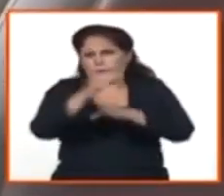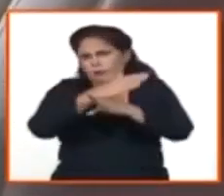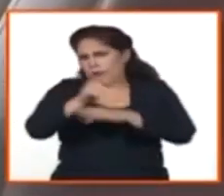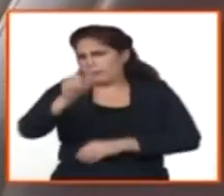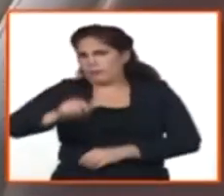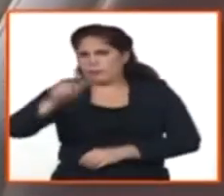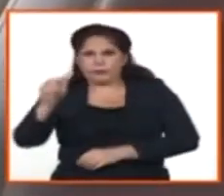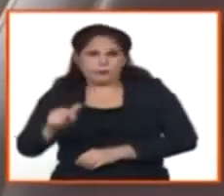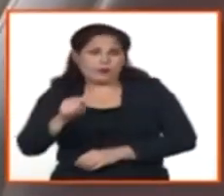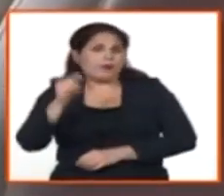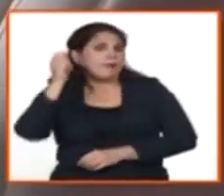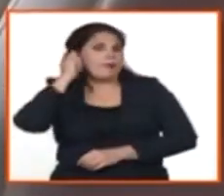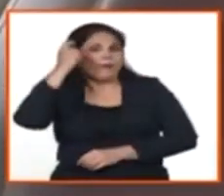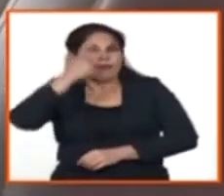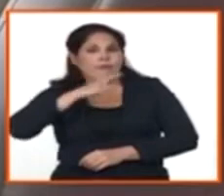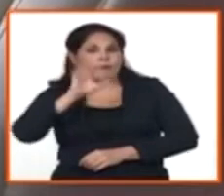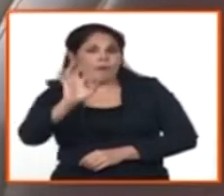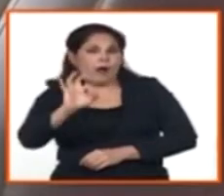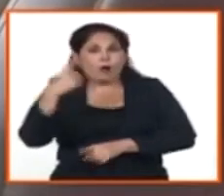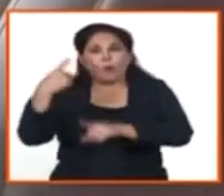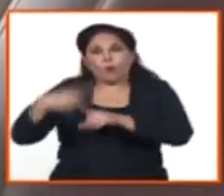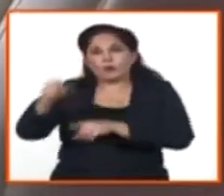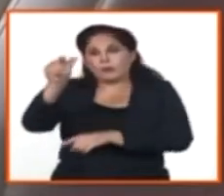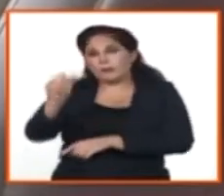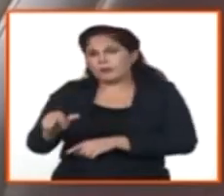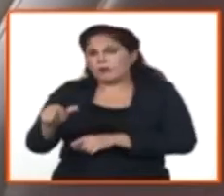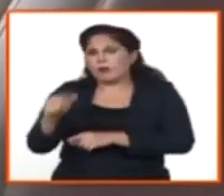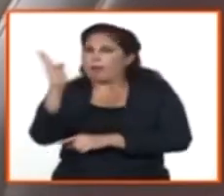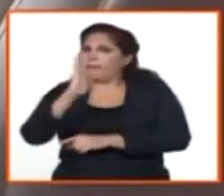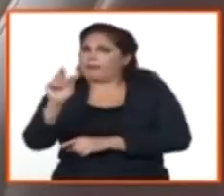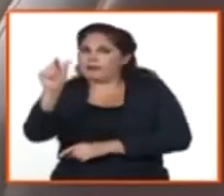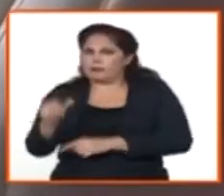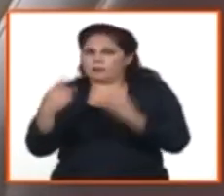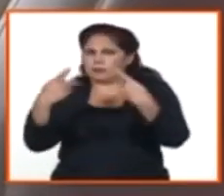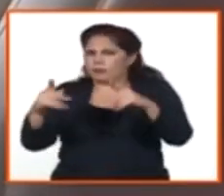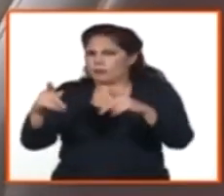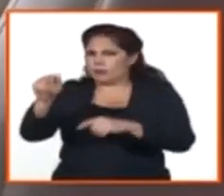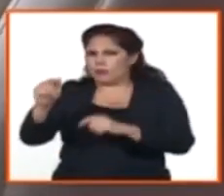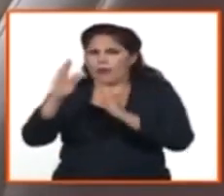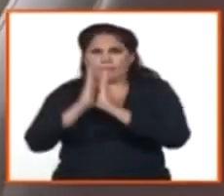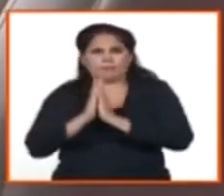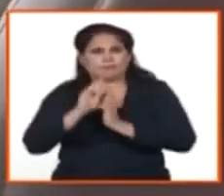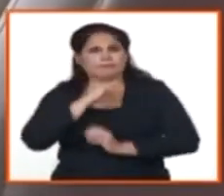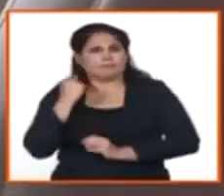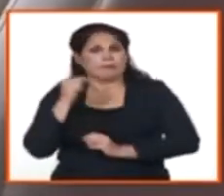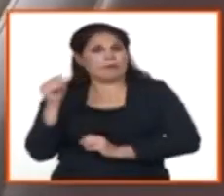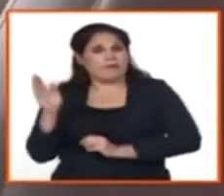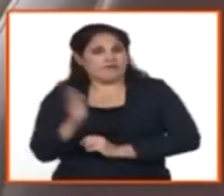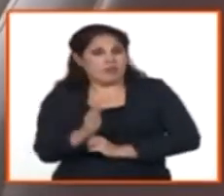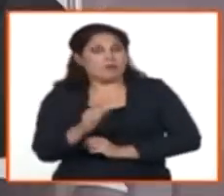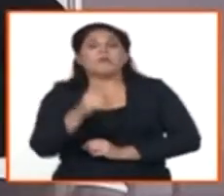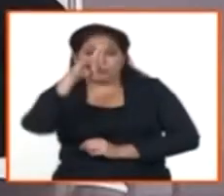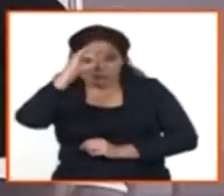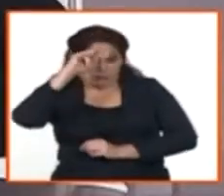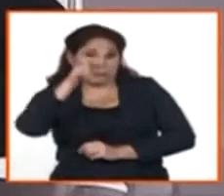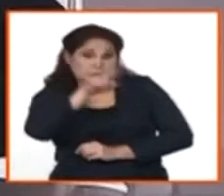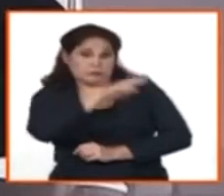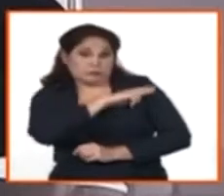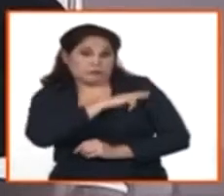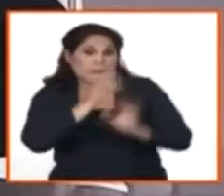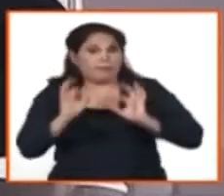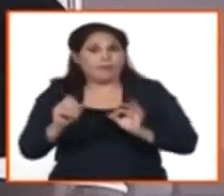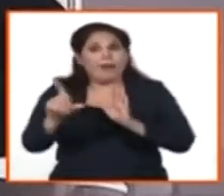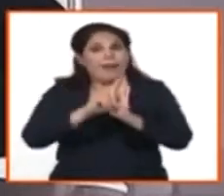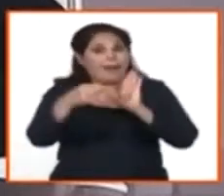internacionales como la FAO, asesores como Frei Beto, otras personas y otras organizaciones que trabajan en estos temas. Efectivamente, y también porque esta ley